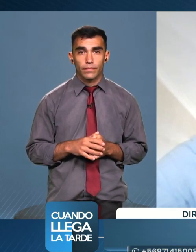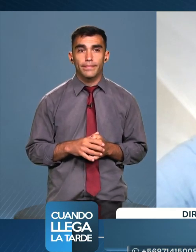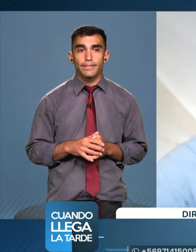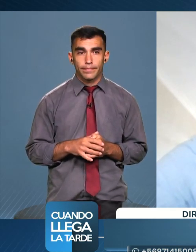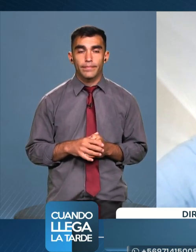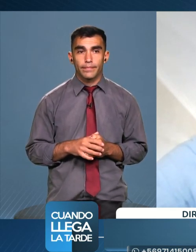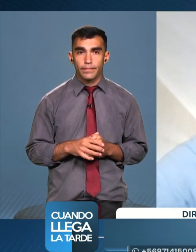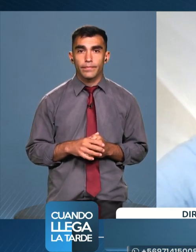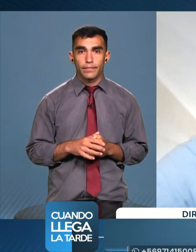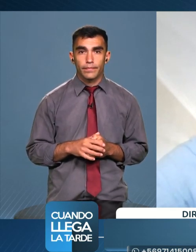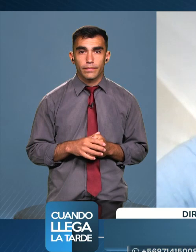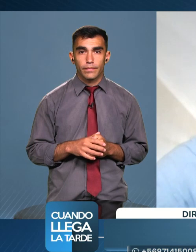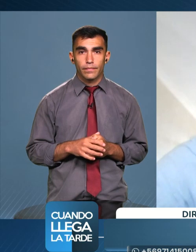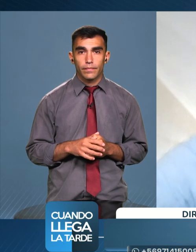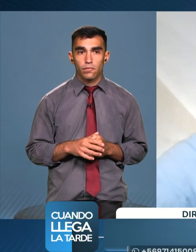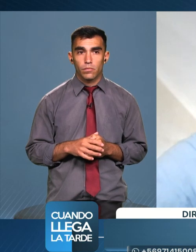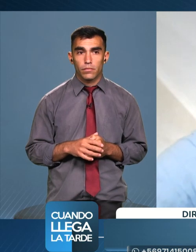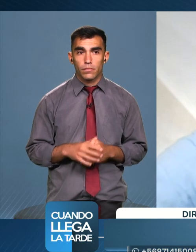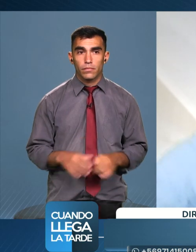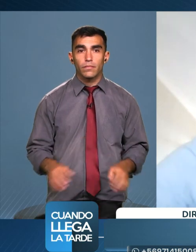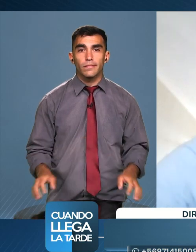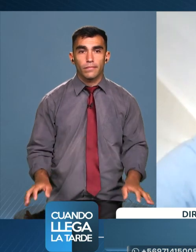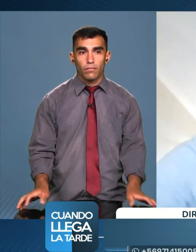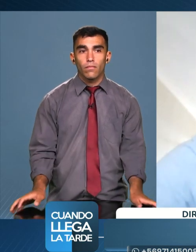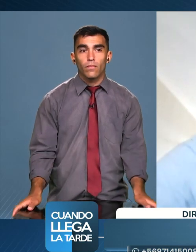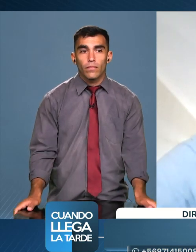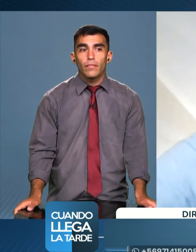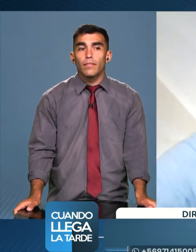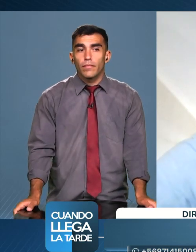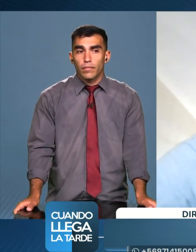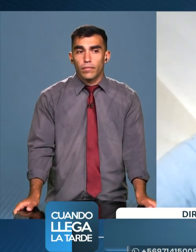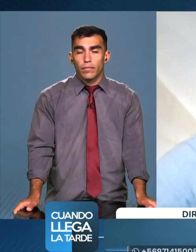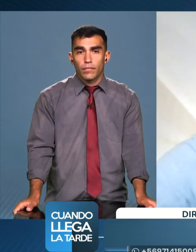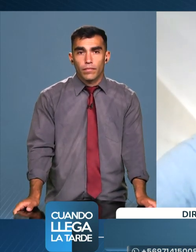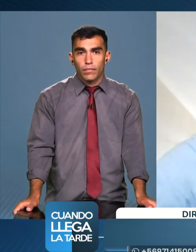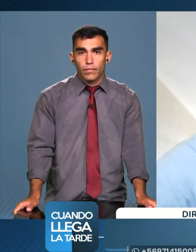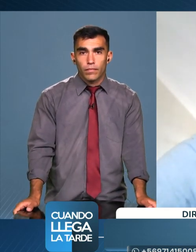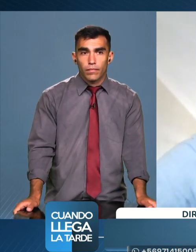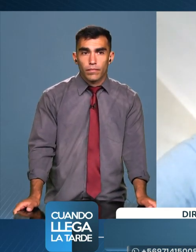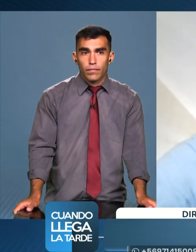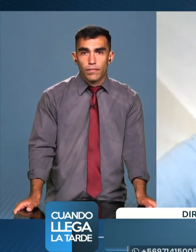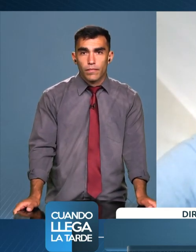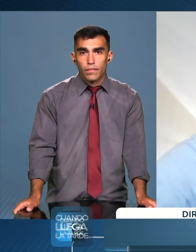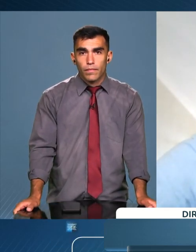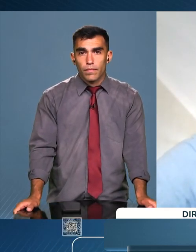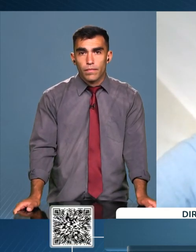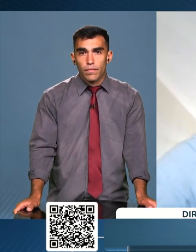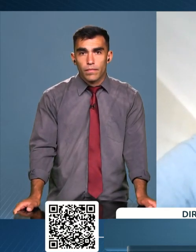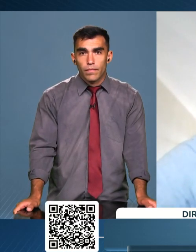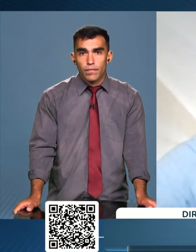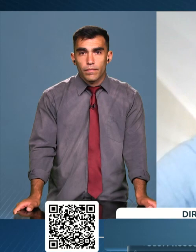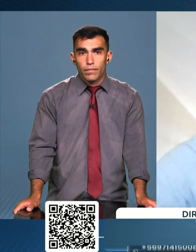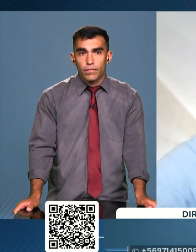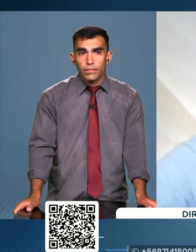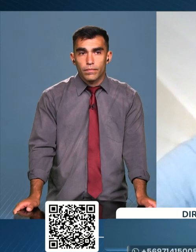puntos. Esto realmente es impresionante. Pero si un chico quiere ser